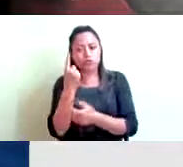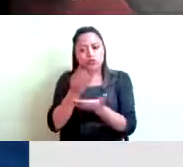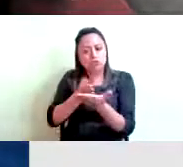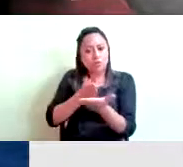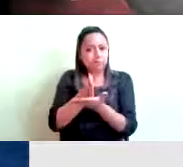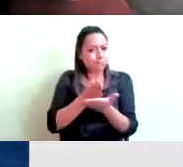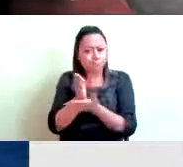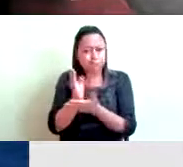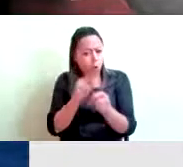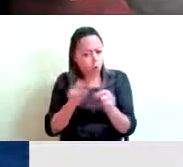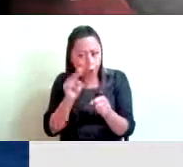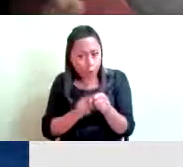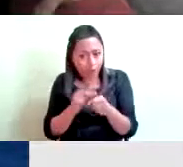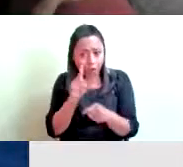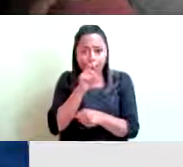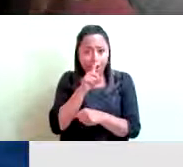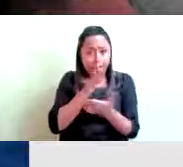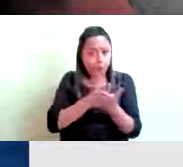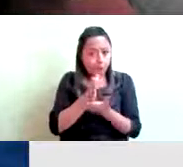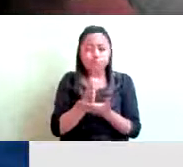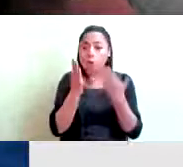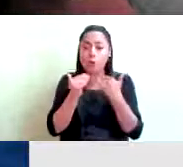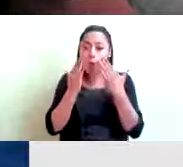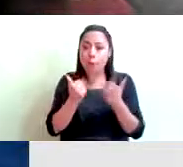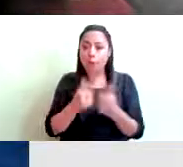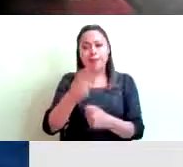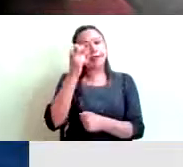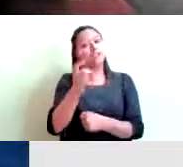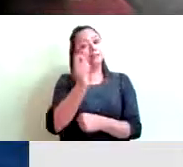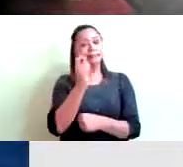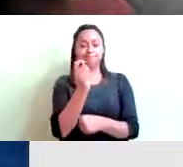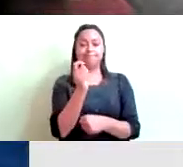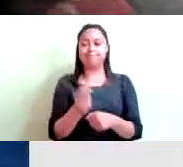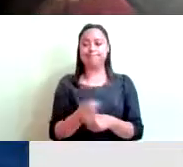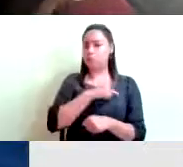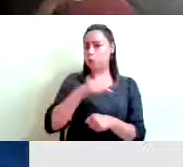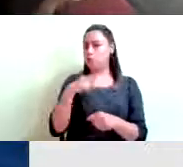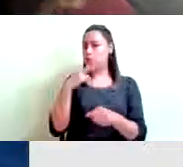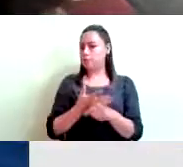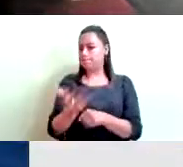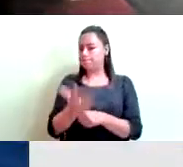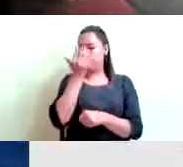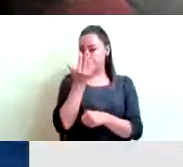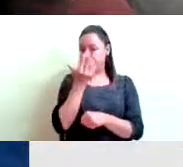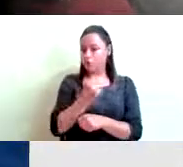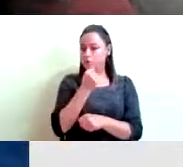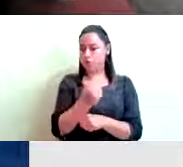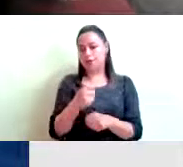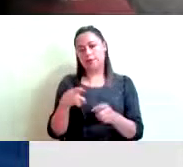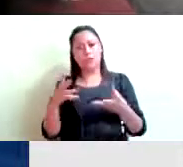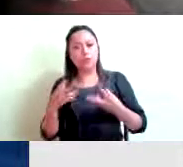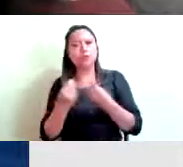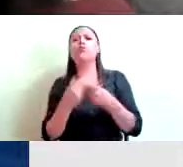al agua, pues nos marca todavía una fuerte tarea para cumplir en conjunto sociedad civil,